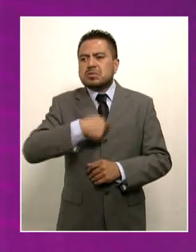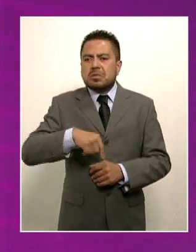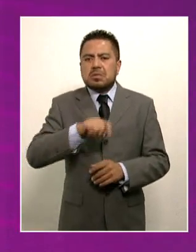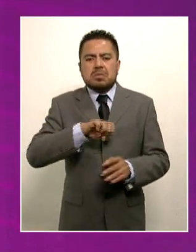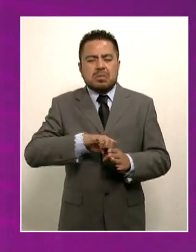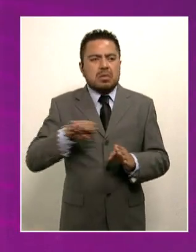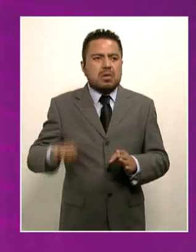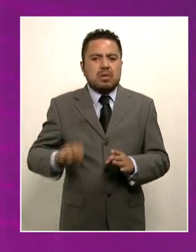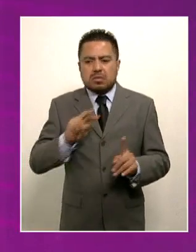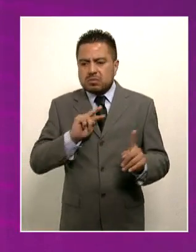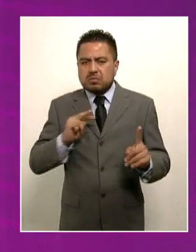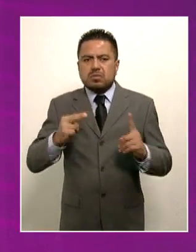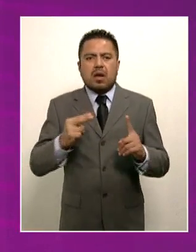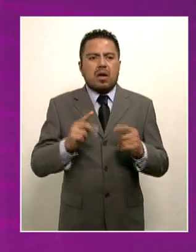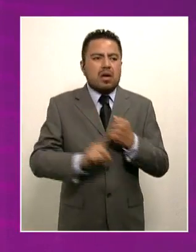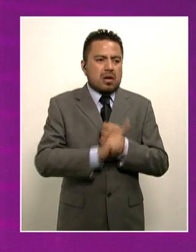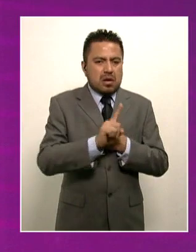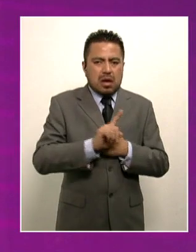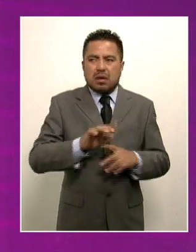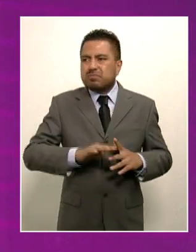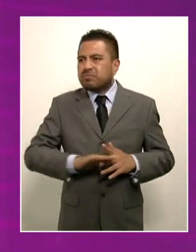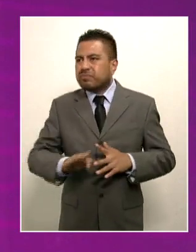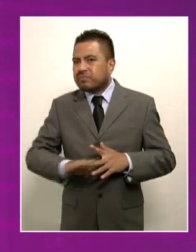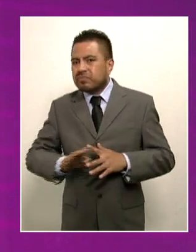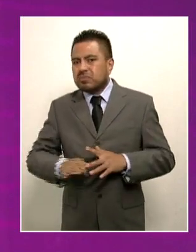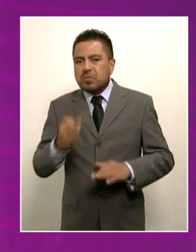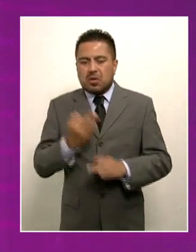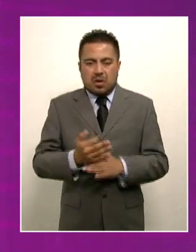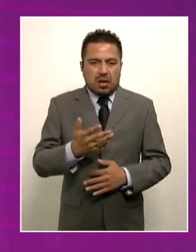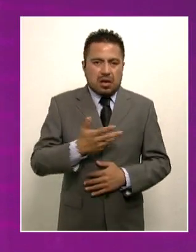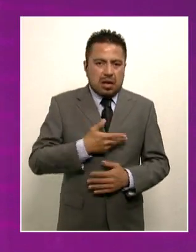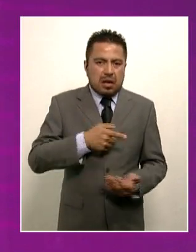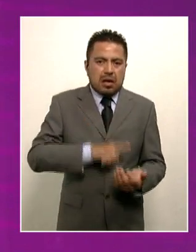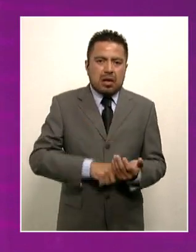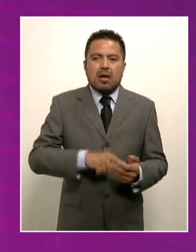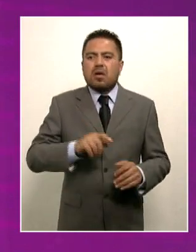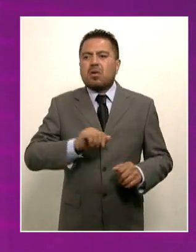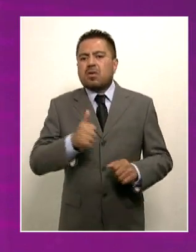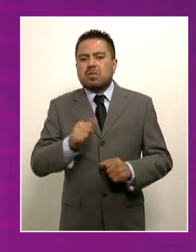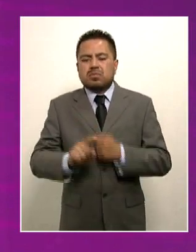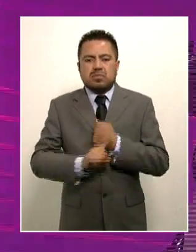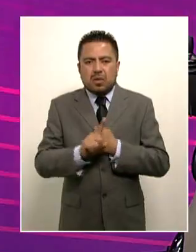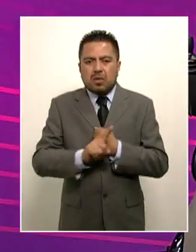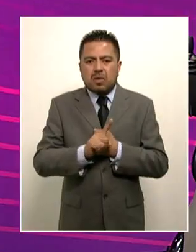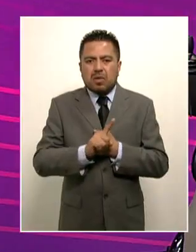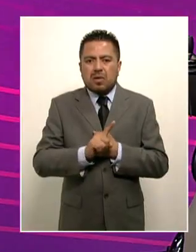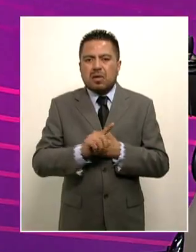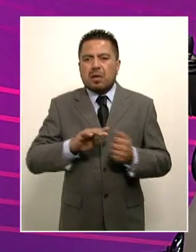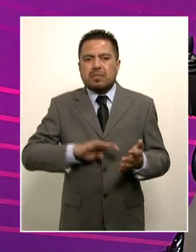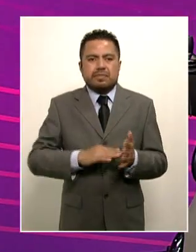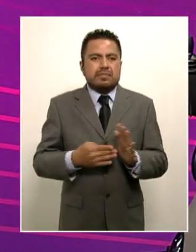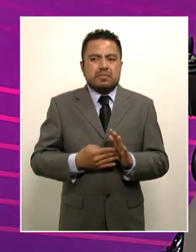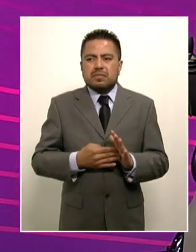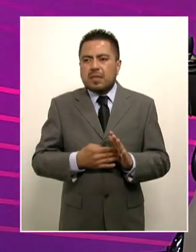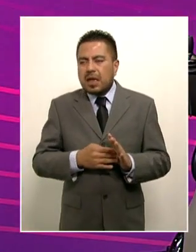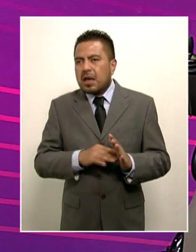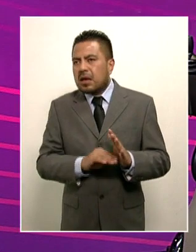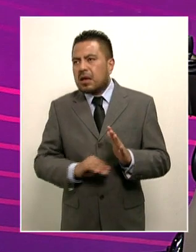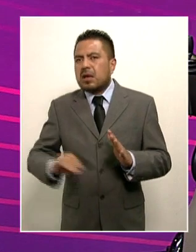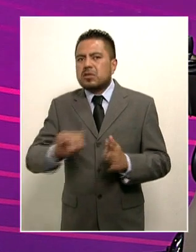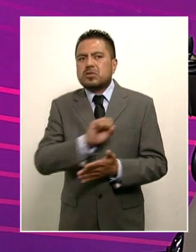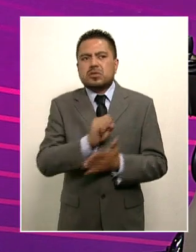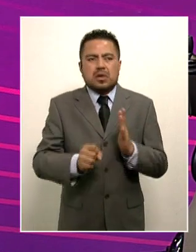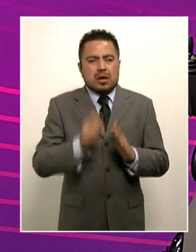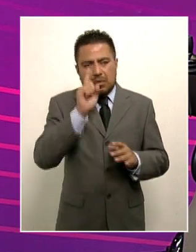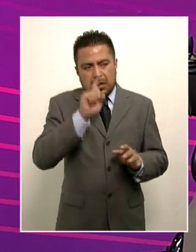ejemplo, echamos una mirada a la crisis migratoria que hoy tenemos, a la crisis de los refugiados, ¿no?, de los solicitantes